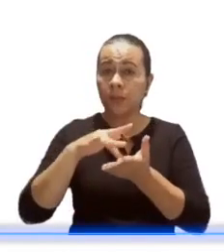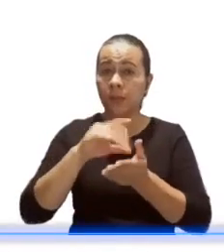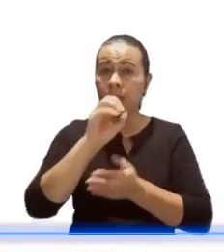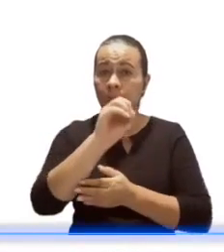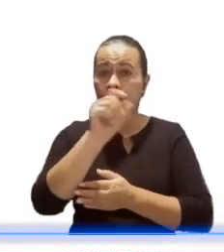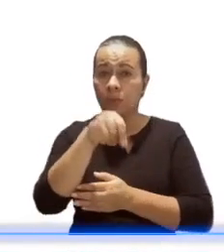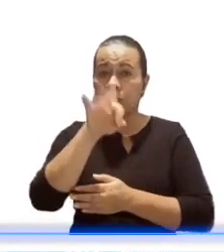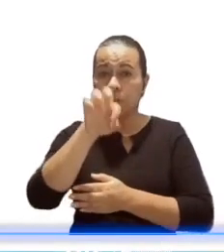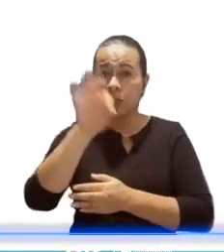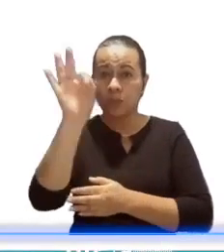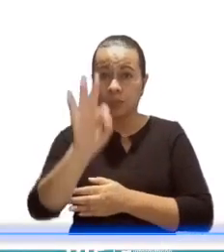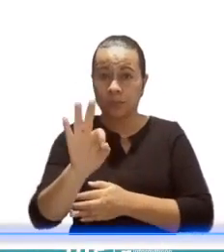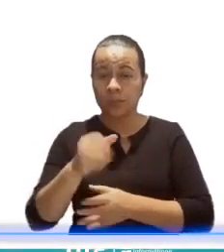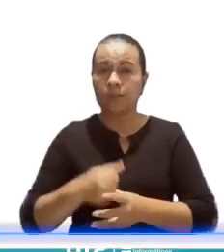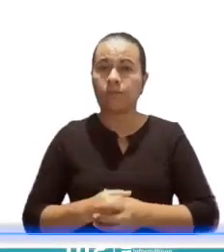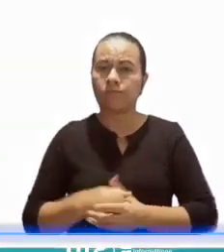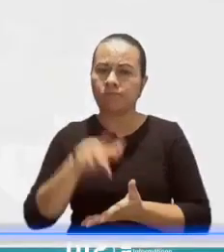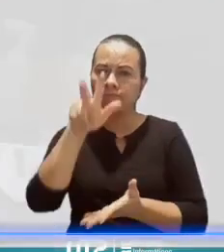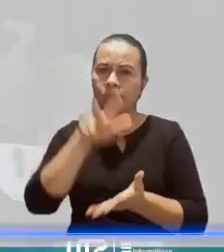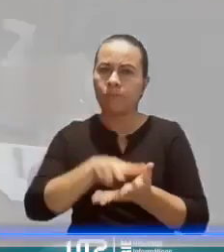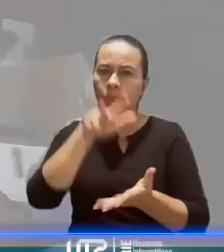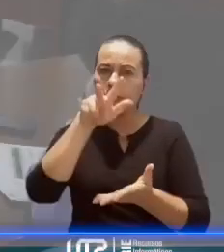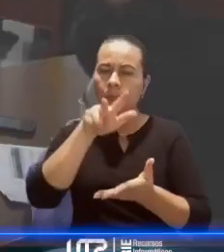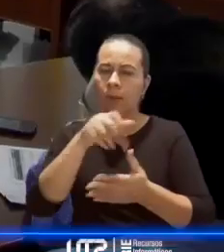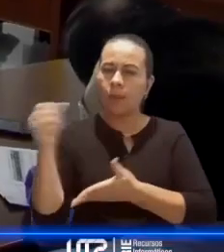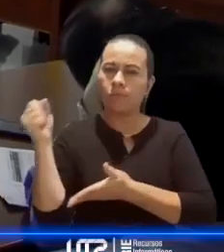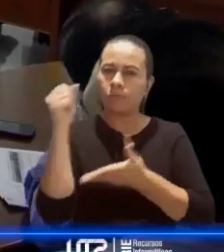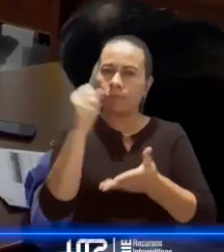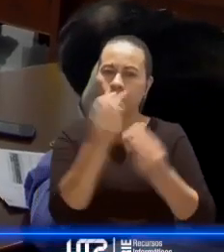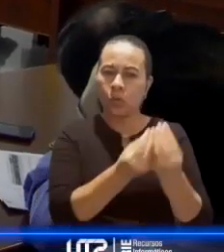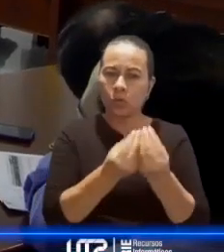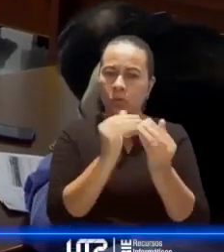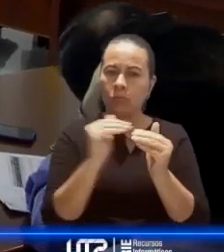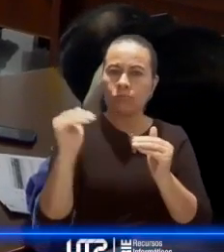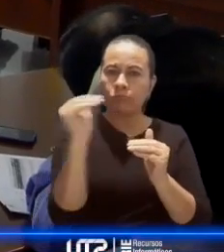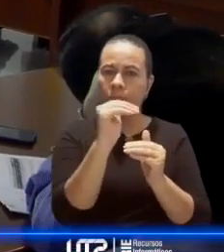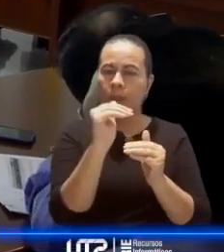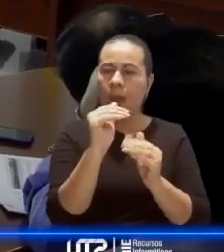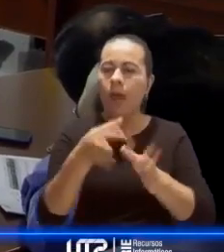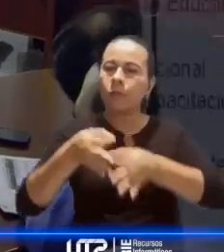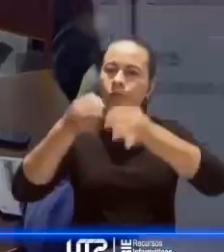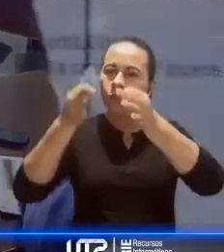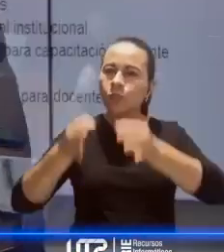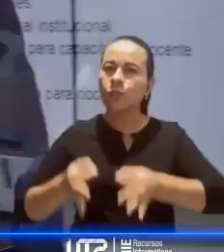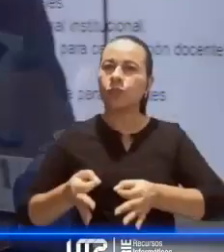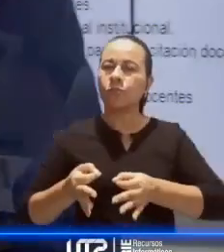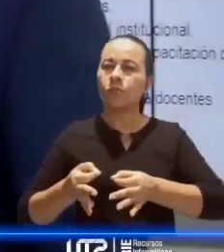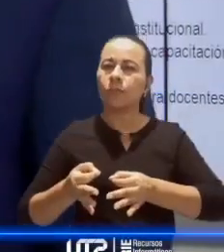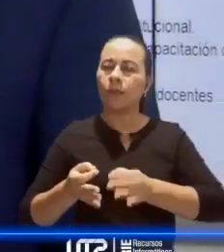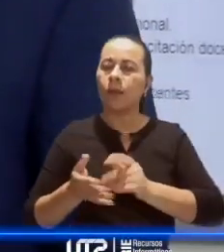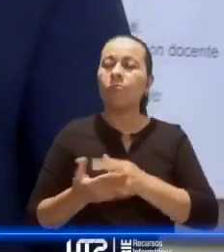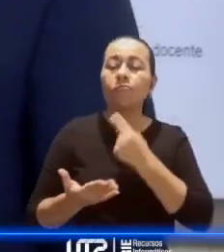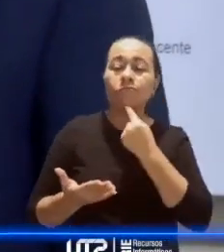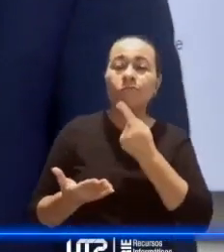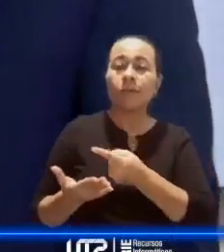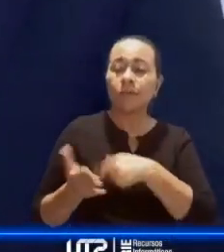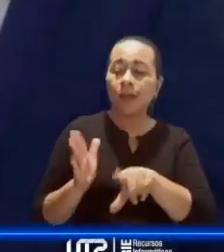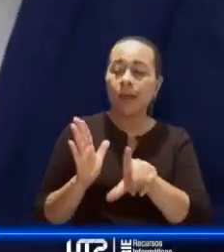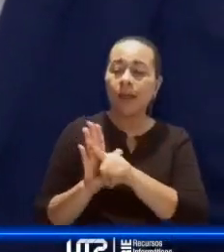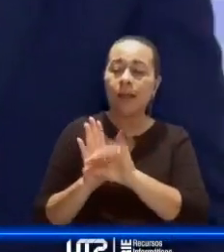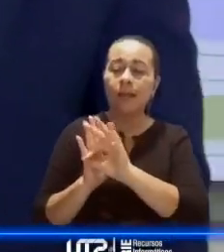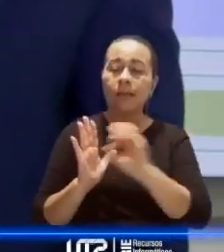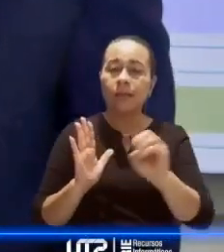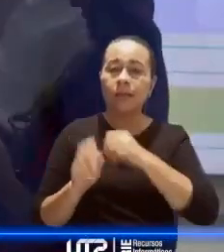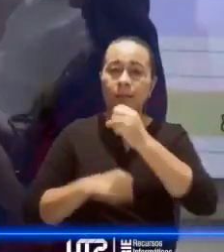servicios a la deuda con un 0,8%. Con la aprobación del presupuesto por parte del Consejo Superior, se dio cumplimiento a los